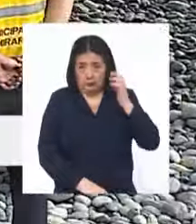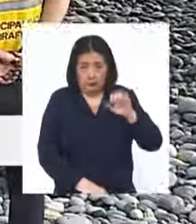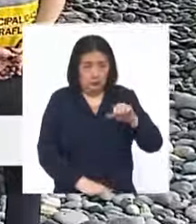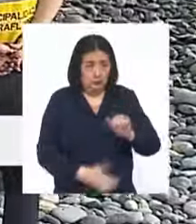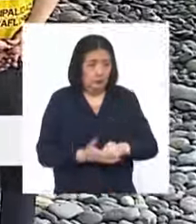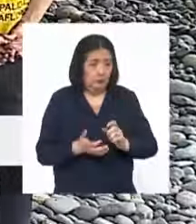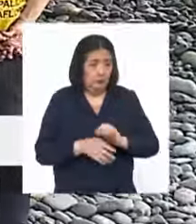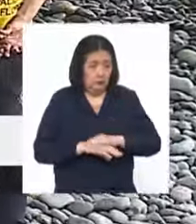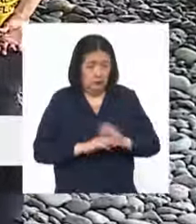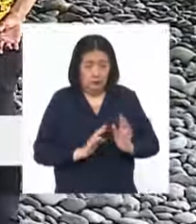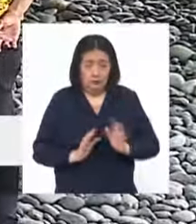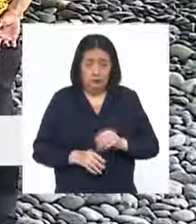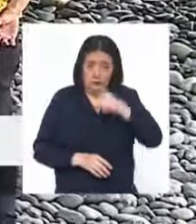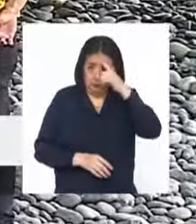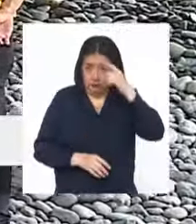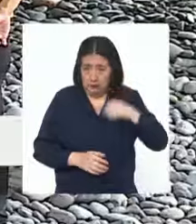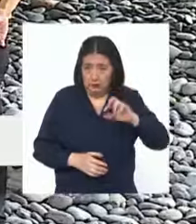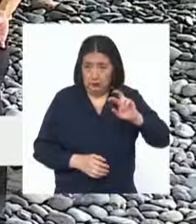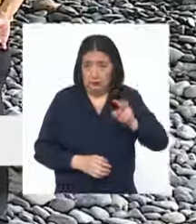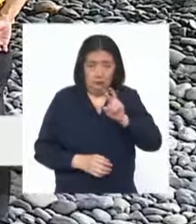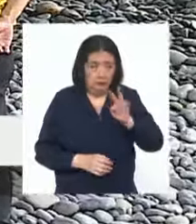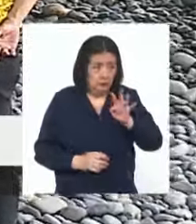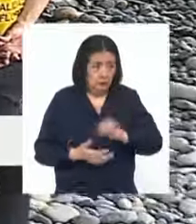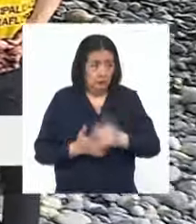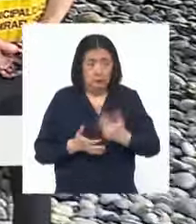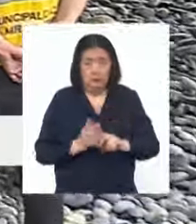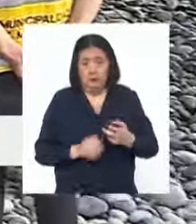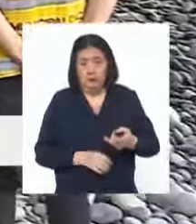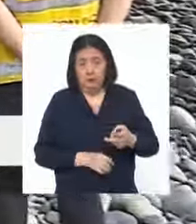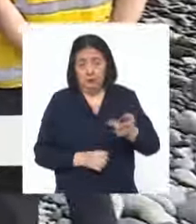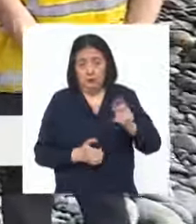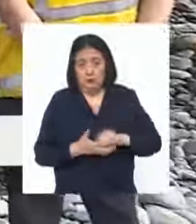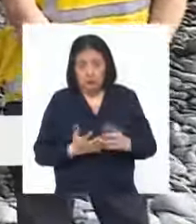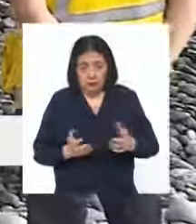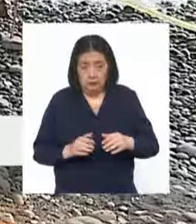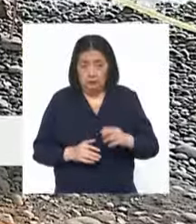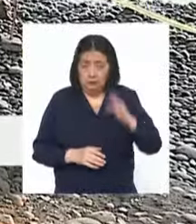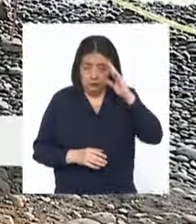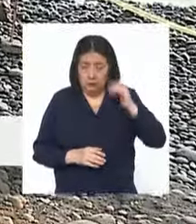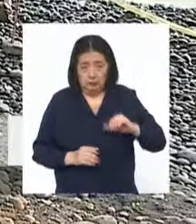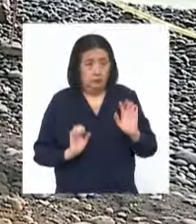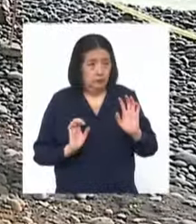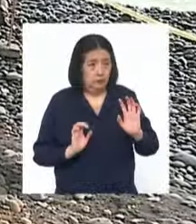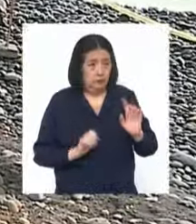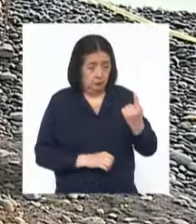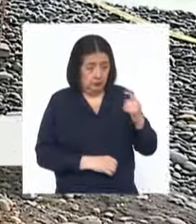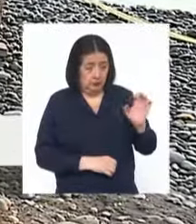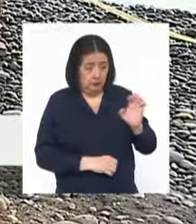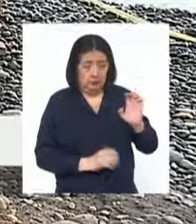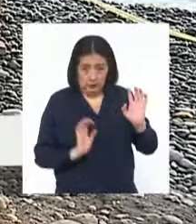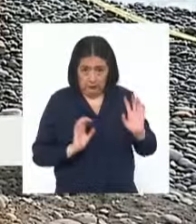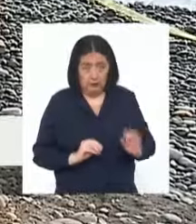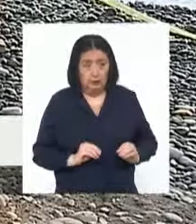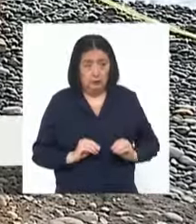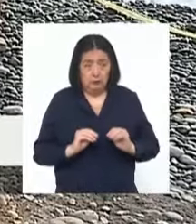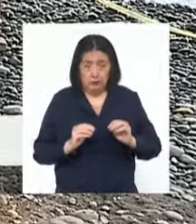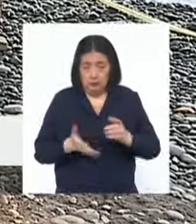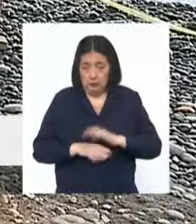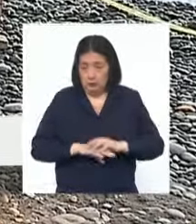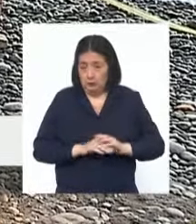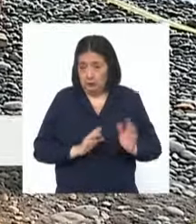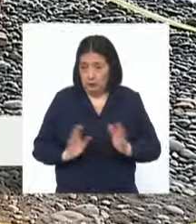el plan de operaciones verano 2024 con el incremento de números de serenos. Primero de enero nosotros pusimos en ejecución